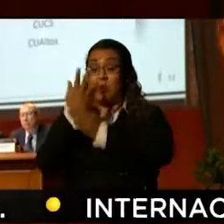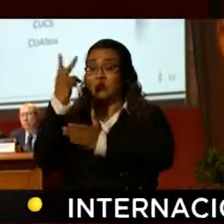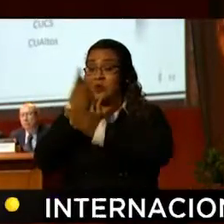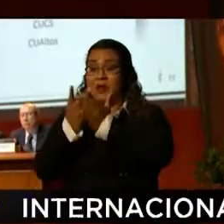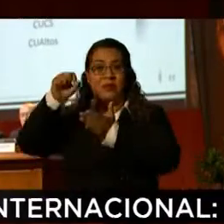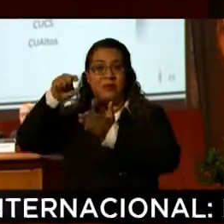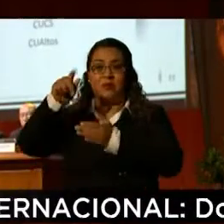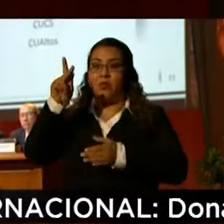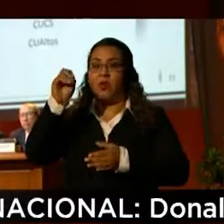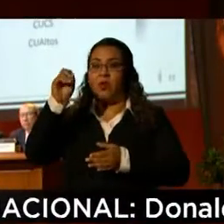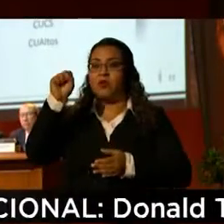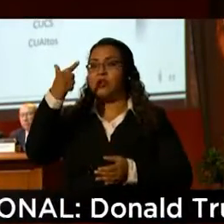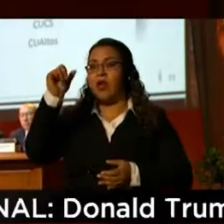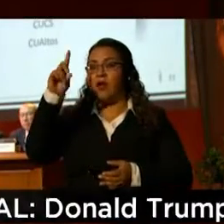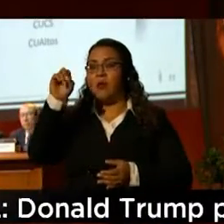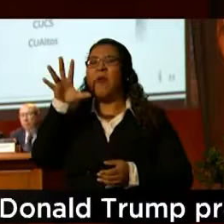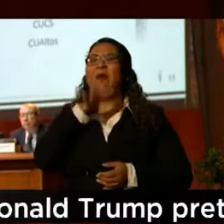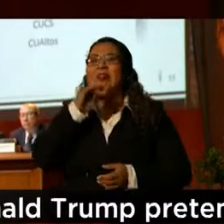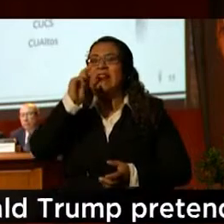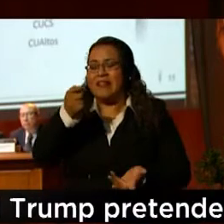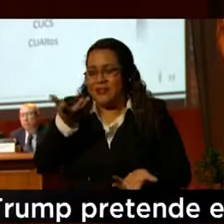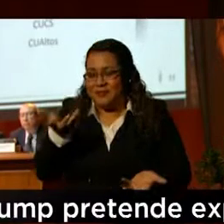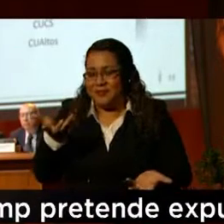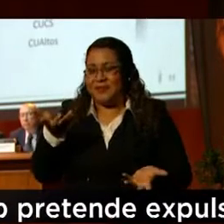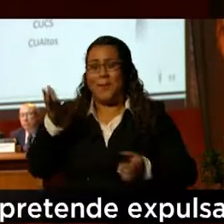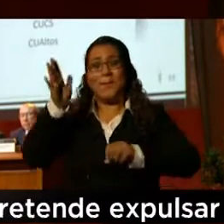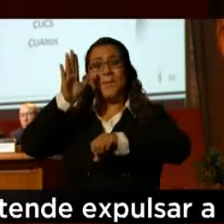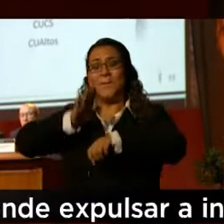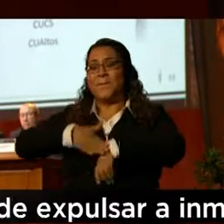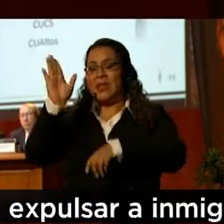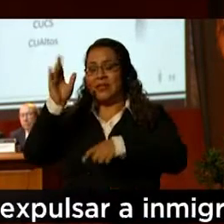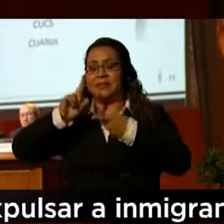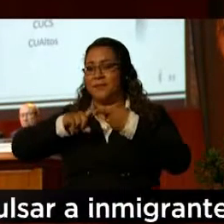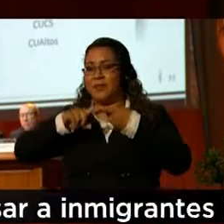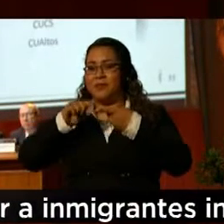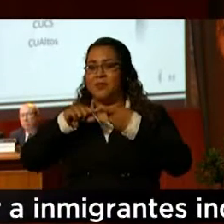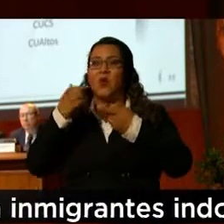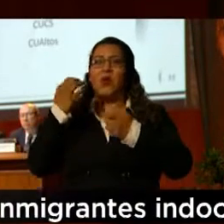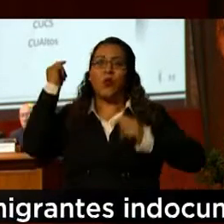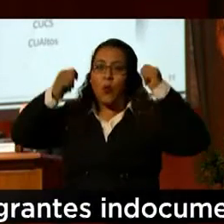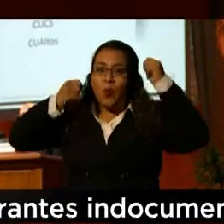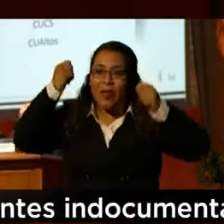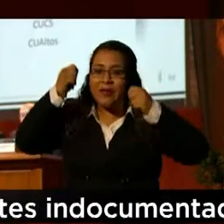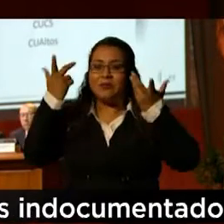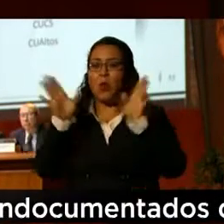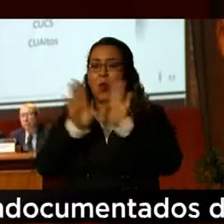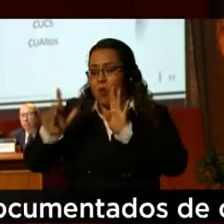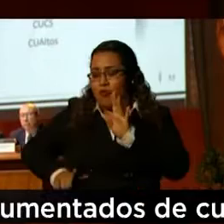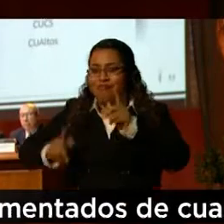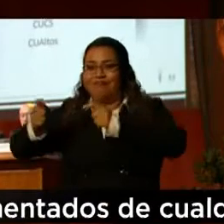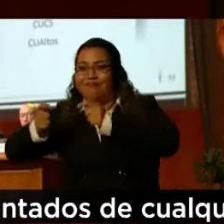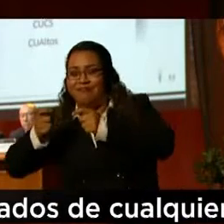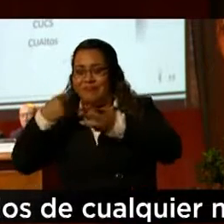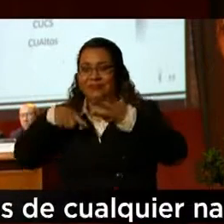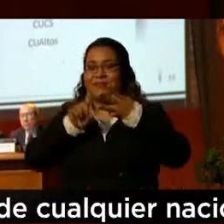posgrado, habría que resaltar la maestría en literacidad, la de estudios en turismo, la de gestión de gobiernos locales, la